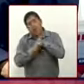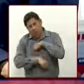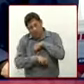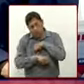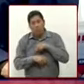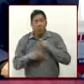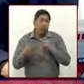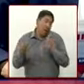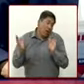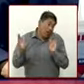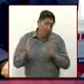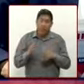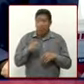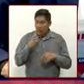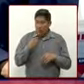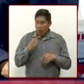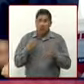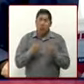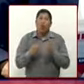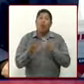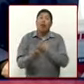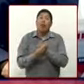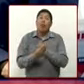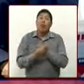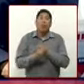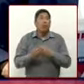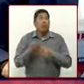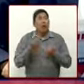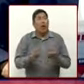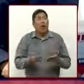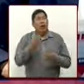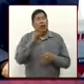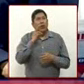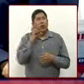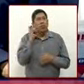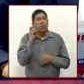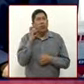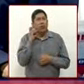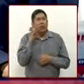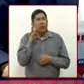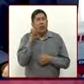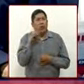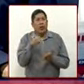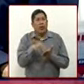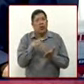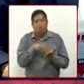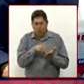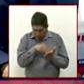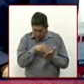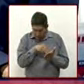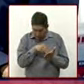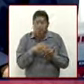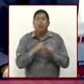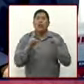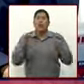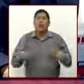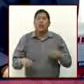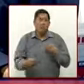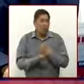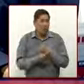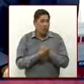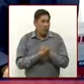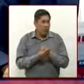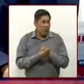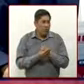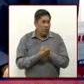bueno, la AFI ya ha mencionado aquello porque evidentemente existe más de 240 millones, si no me equivoco, en el sistema financiero, estoy por